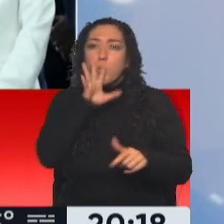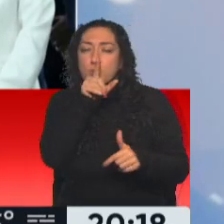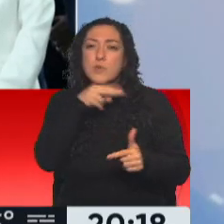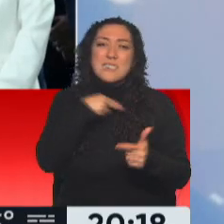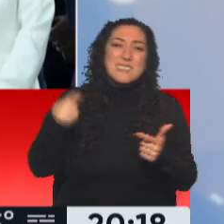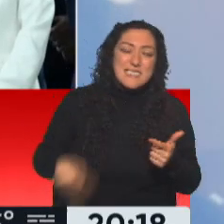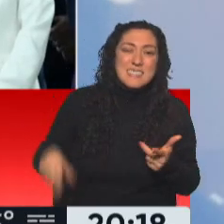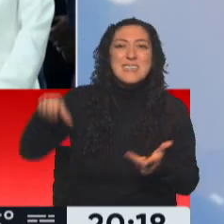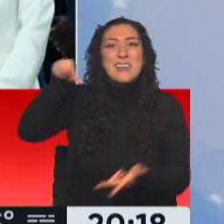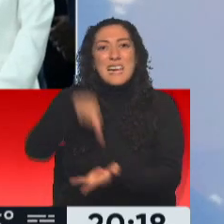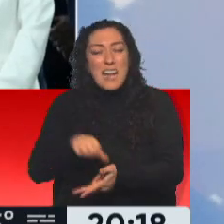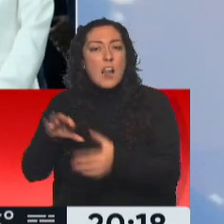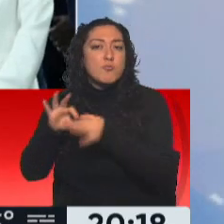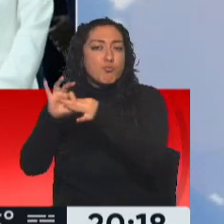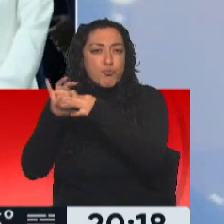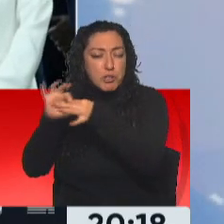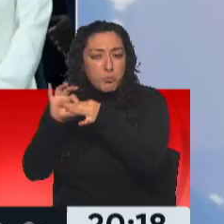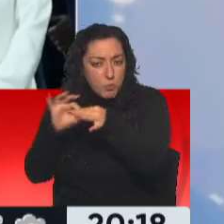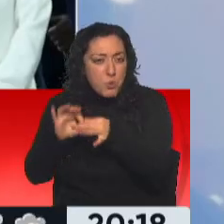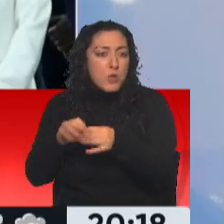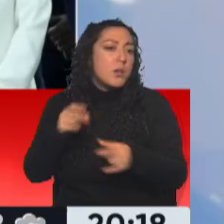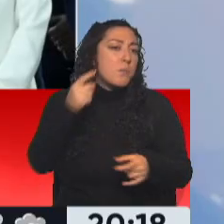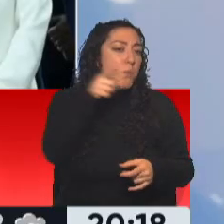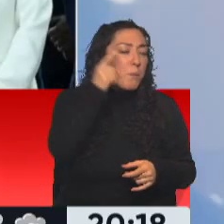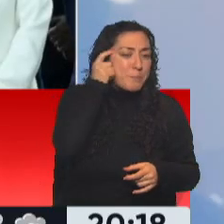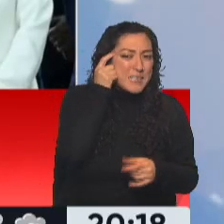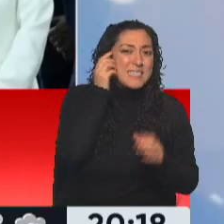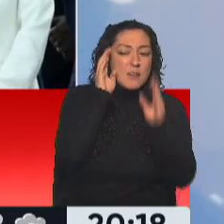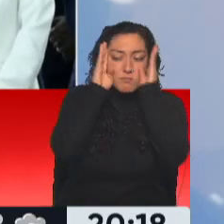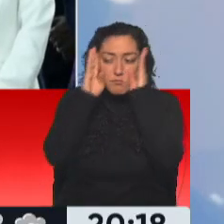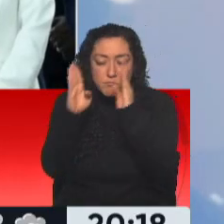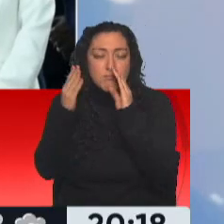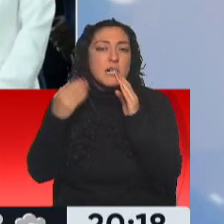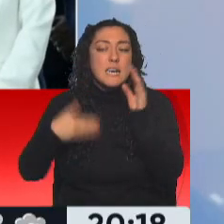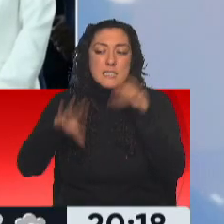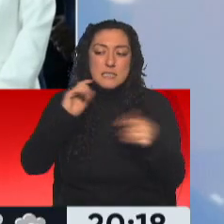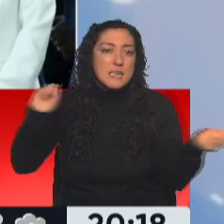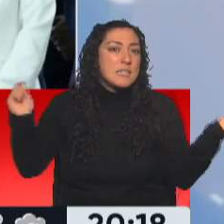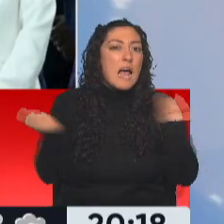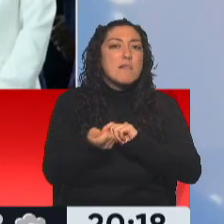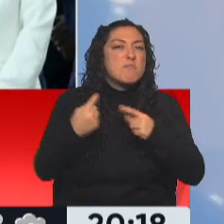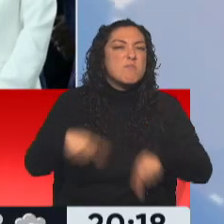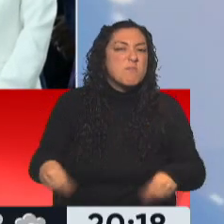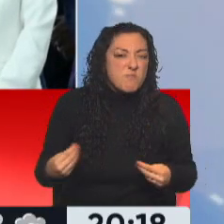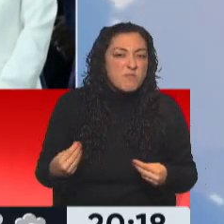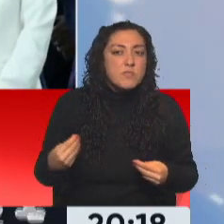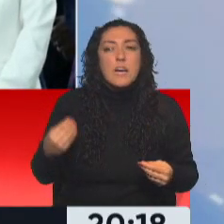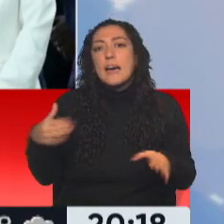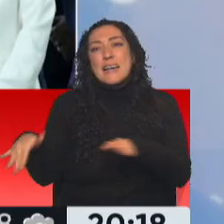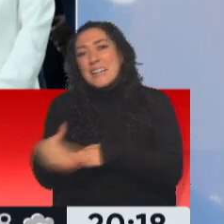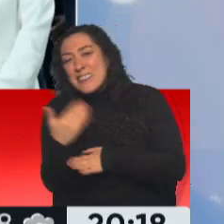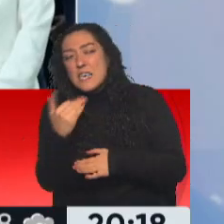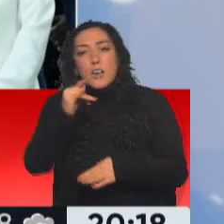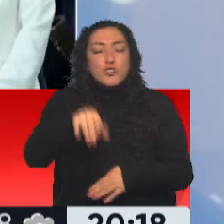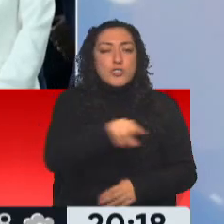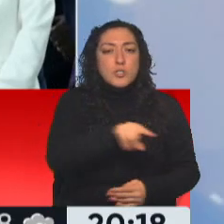Irán. ¿Qué considerás o dónde hay que poner el foco de lo que pueda llegar a cambiar la ecuación de Maduro y un posible retiro o no?